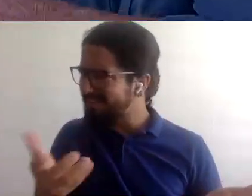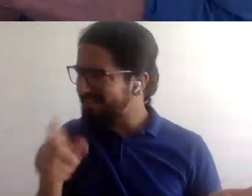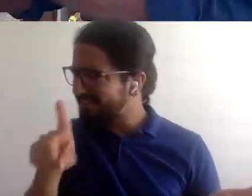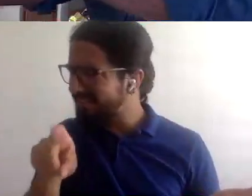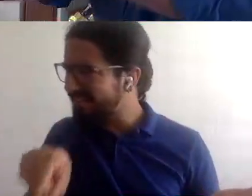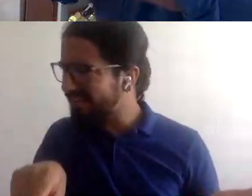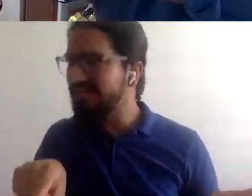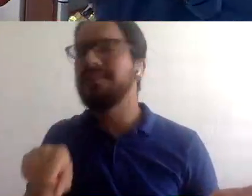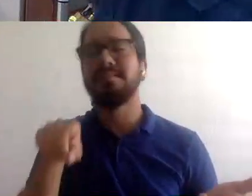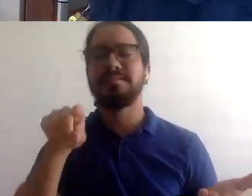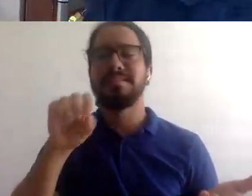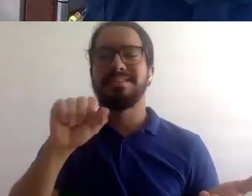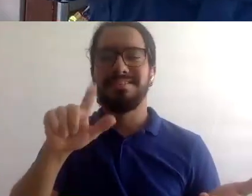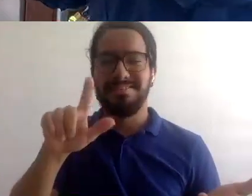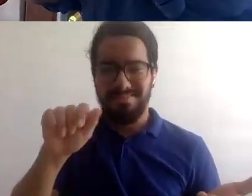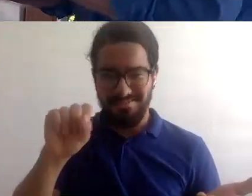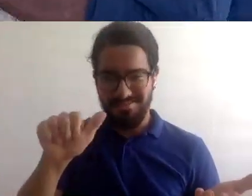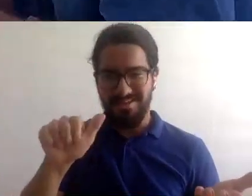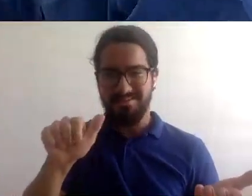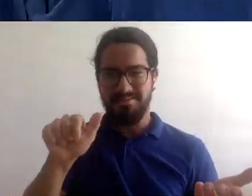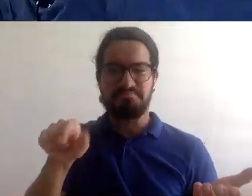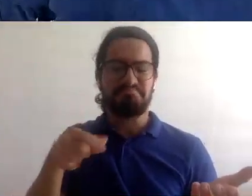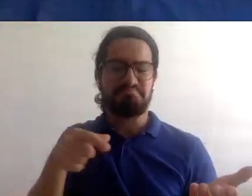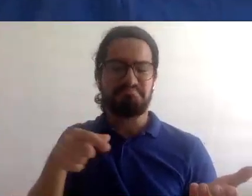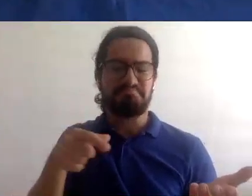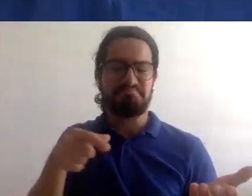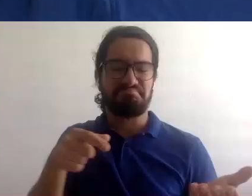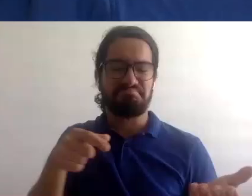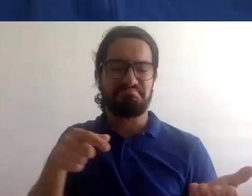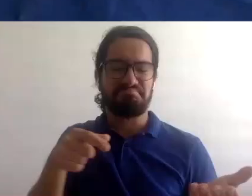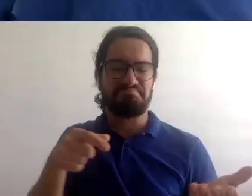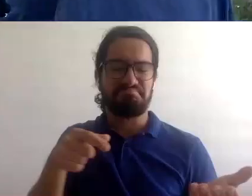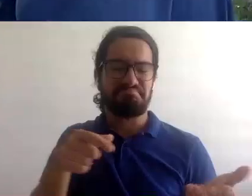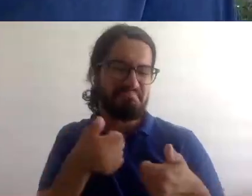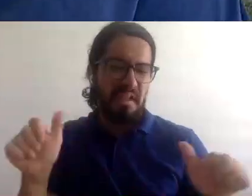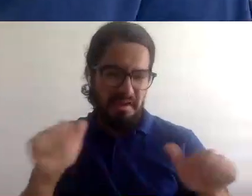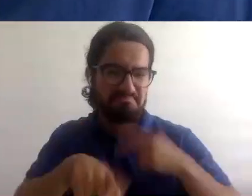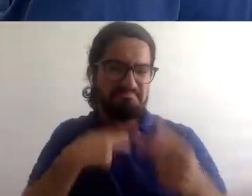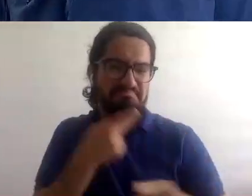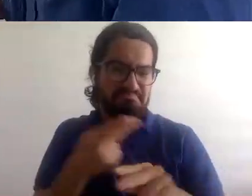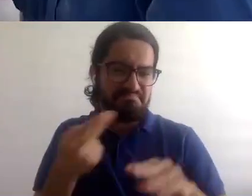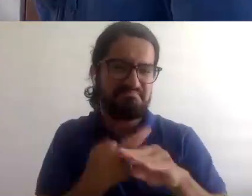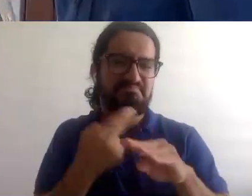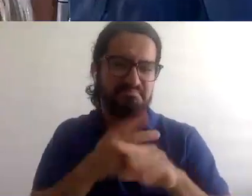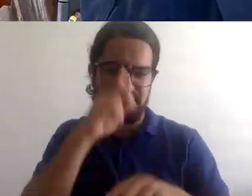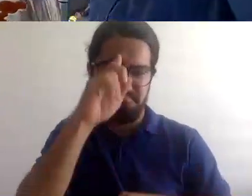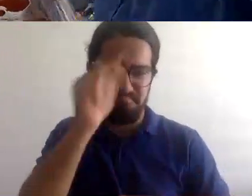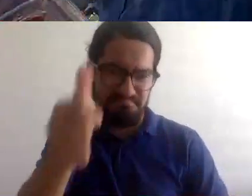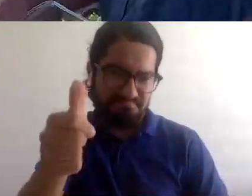salsa enchilada. Puedes usar lo que quieras. Uh-huh. Los que lo hacen, pueden hacer